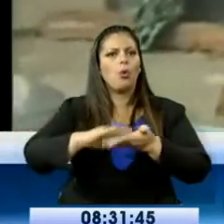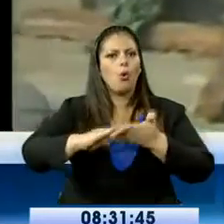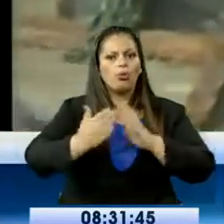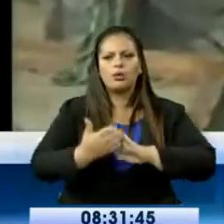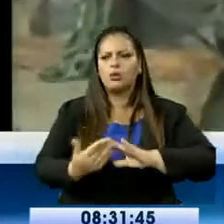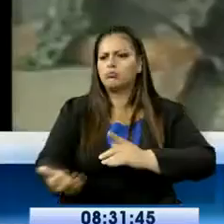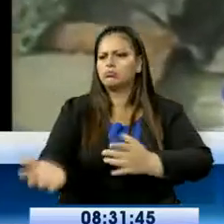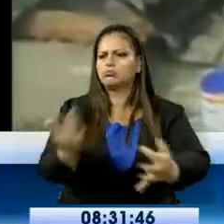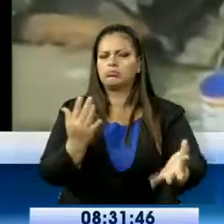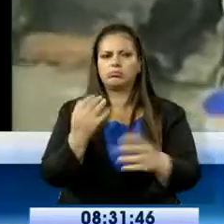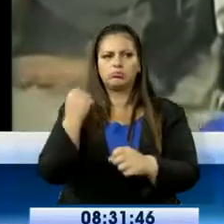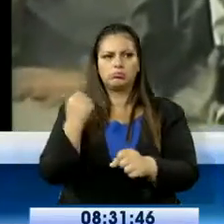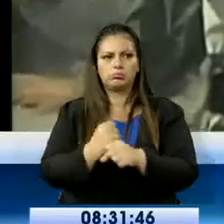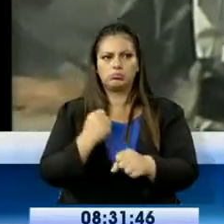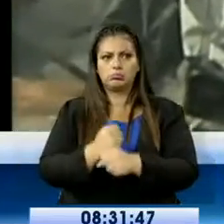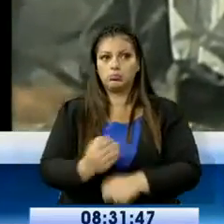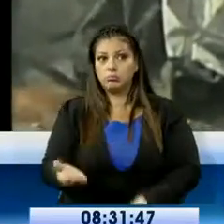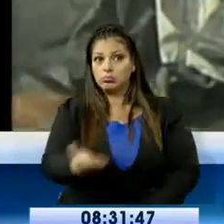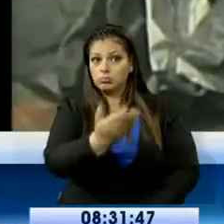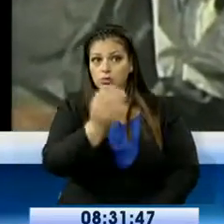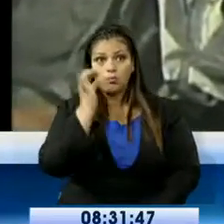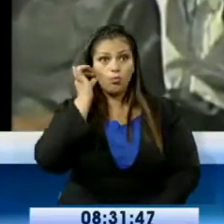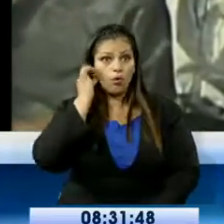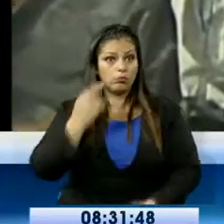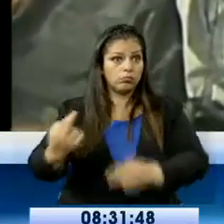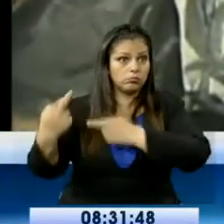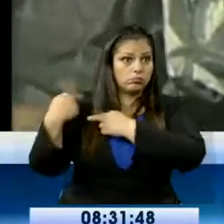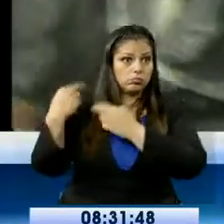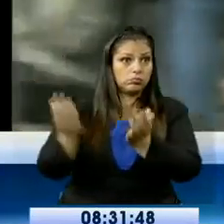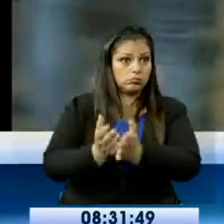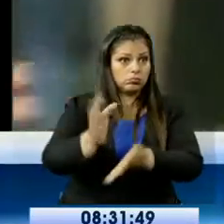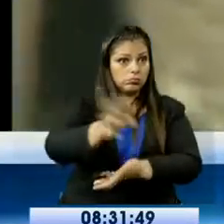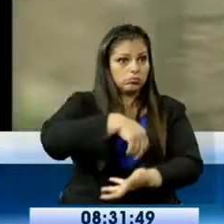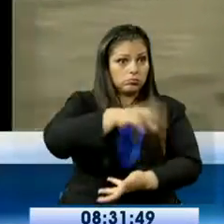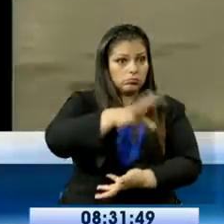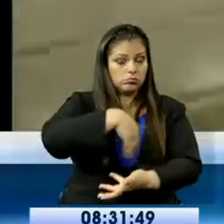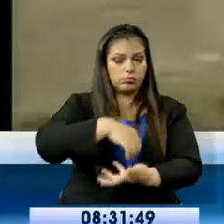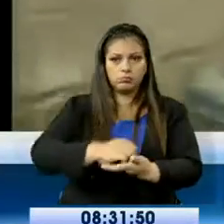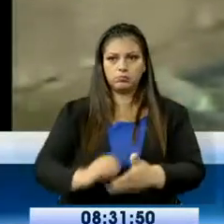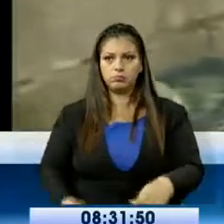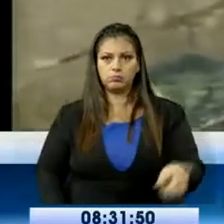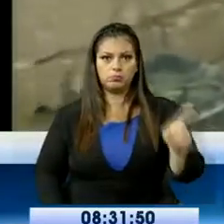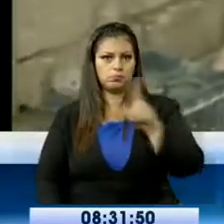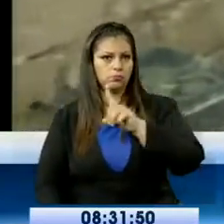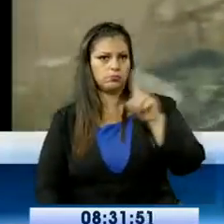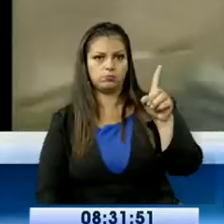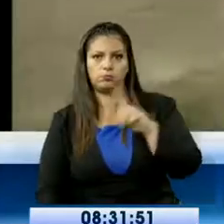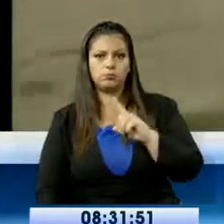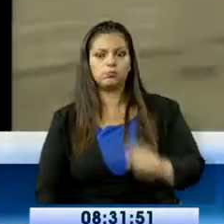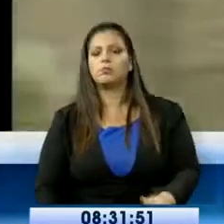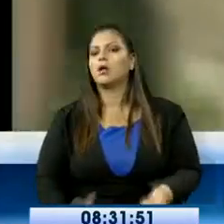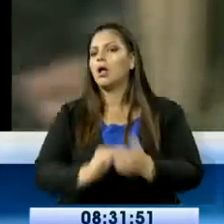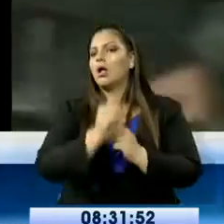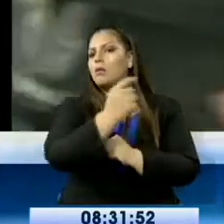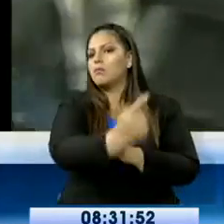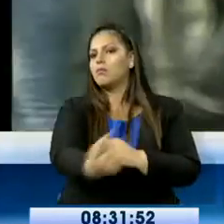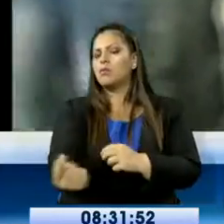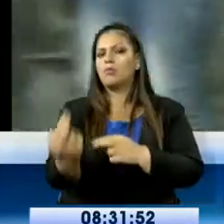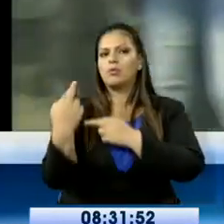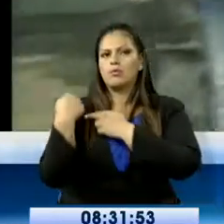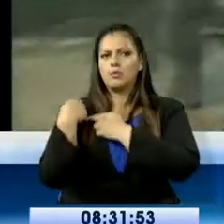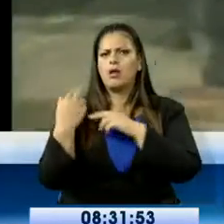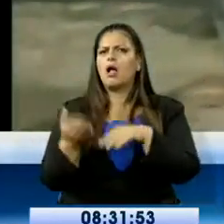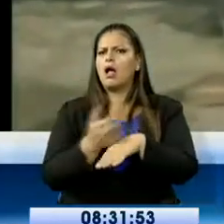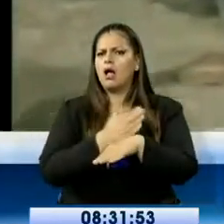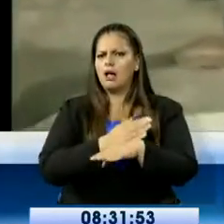no puede hacer eso la compañía del ministerio eso le toca a la ciudadanía la abatización fumigación las charlas de prevención